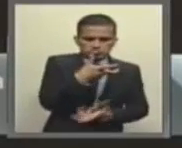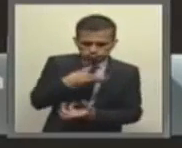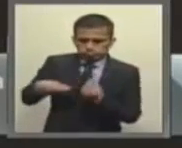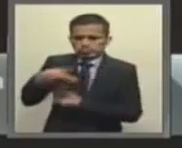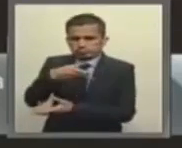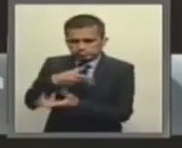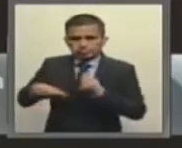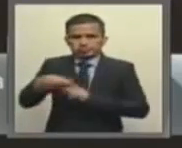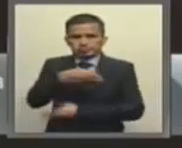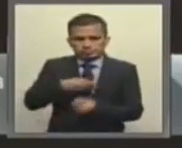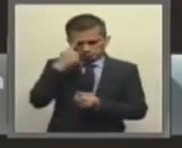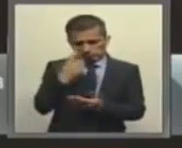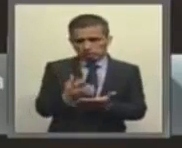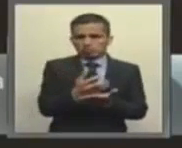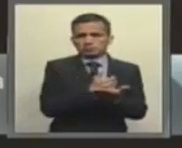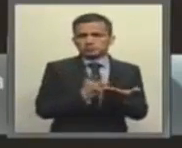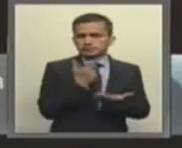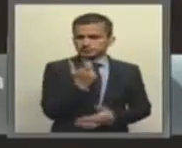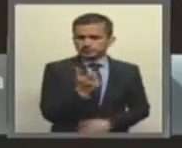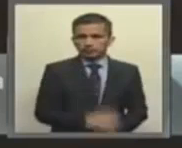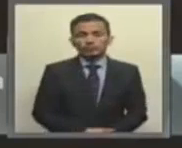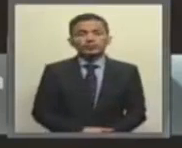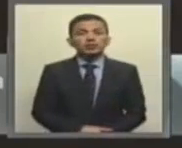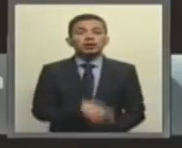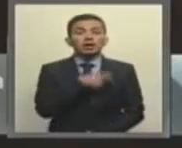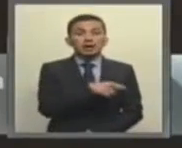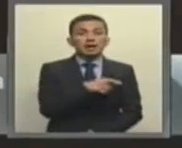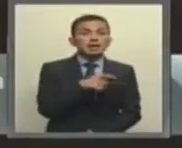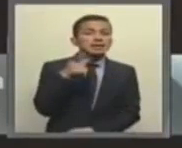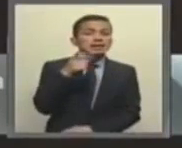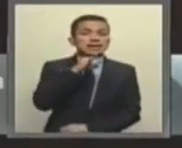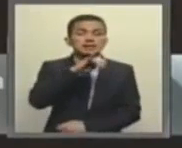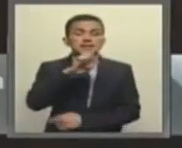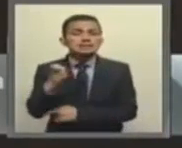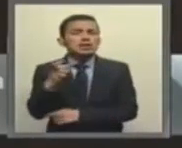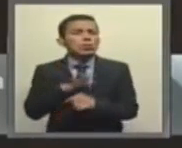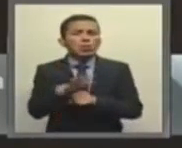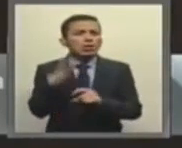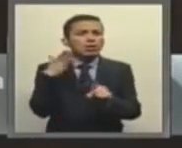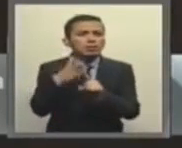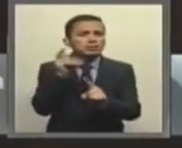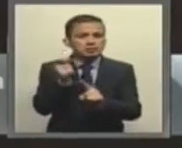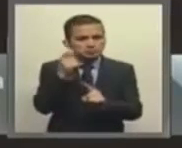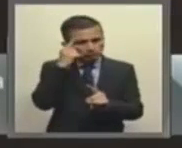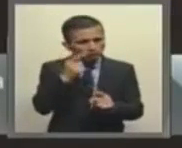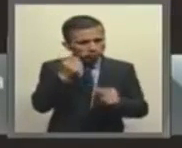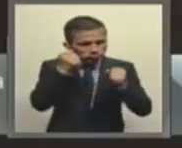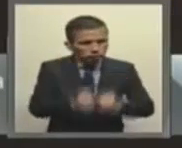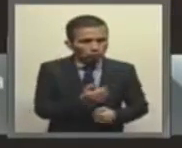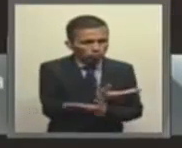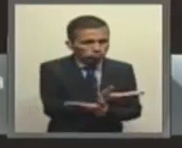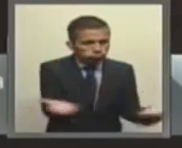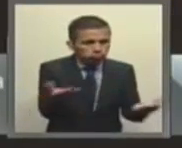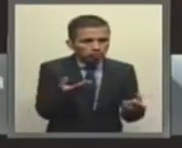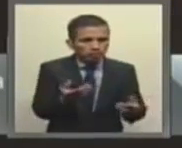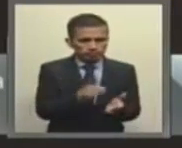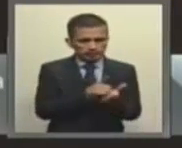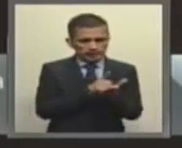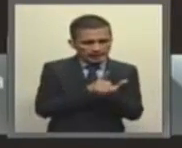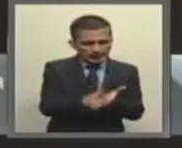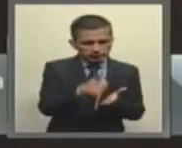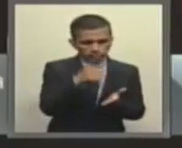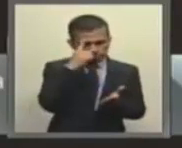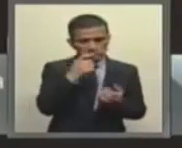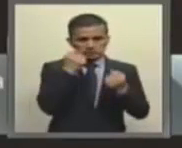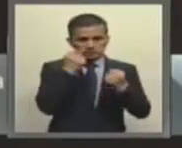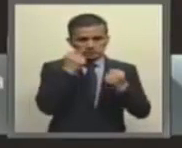ISSSTE es garantizar el derecho a la seguridad social que consagra la Constitución y